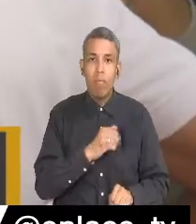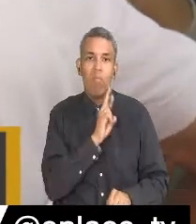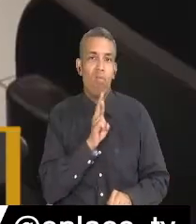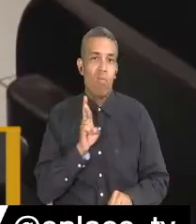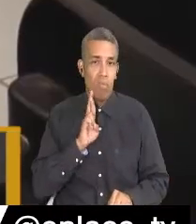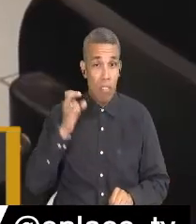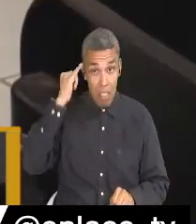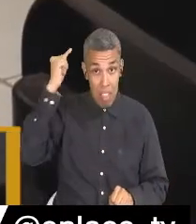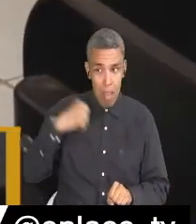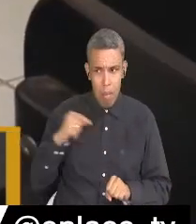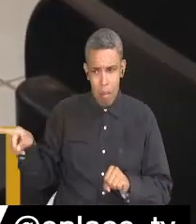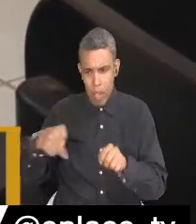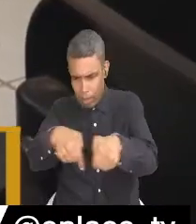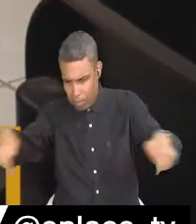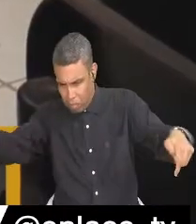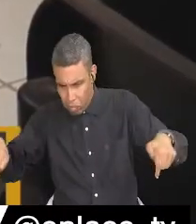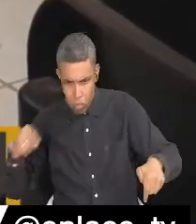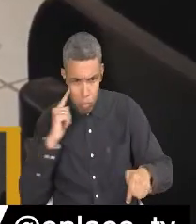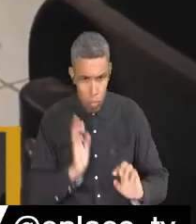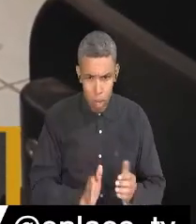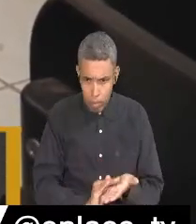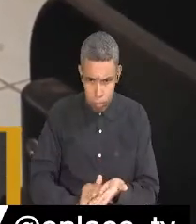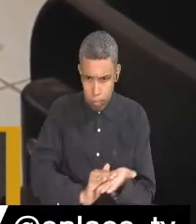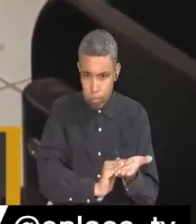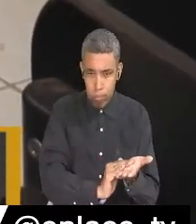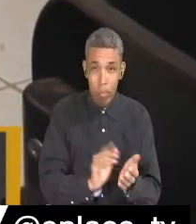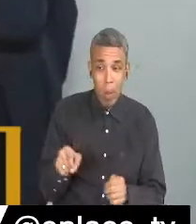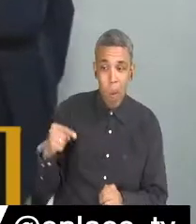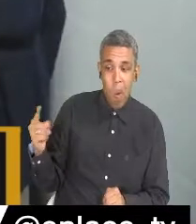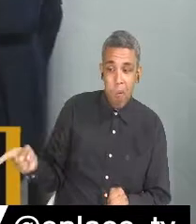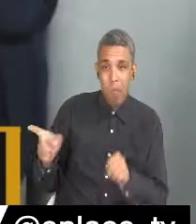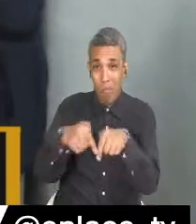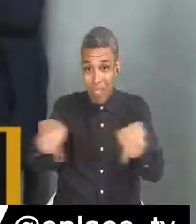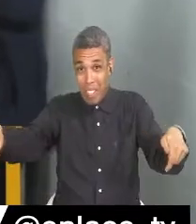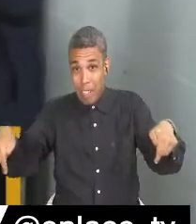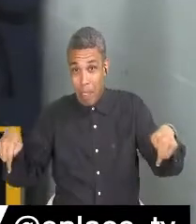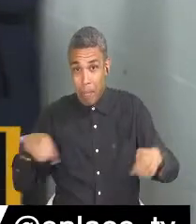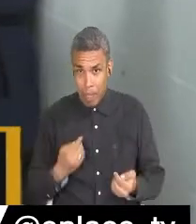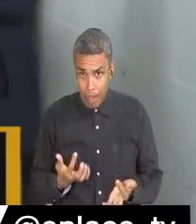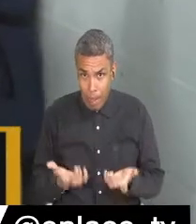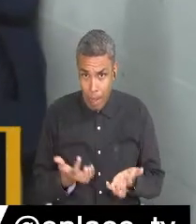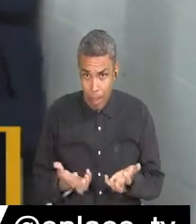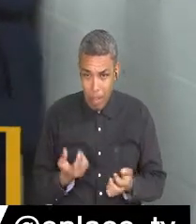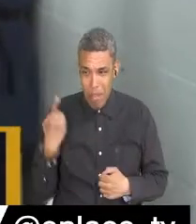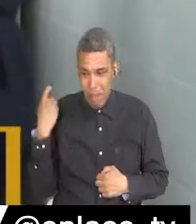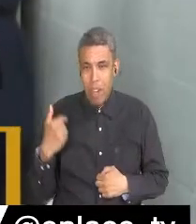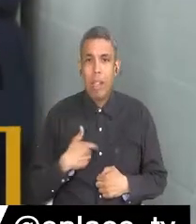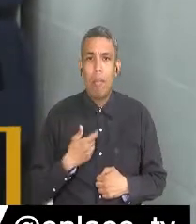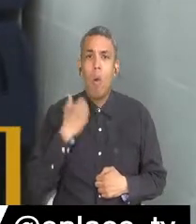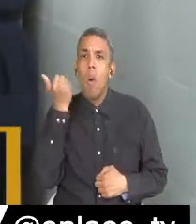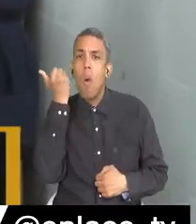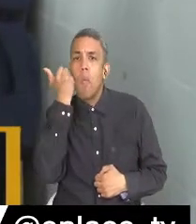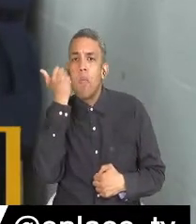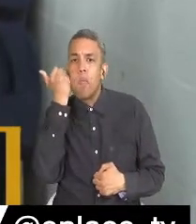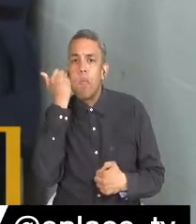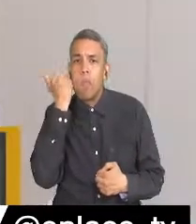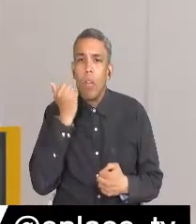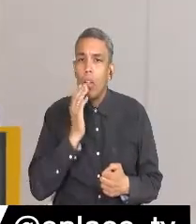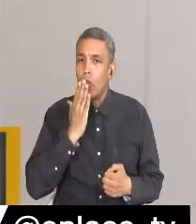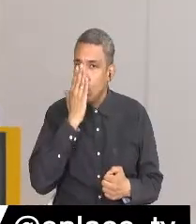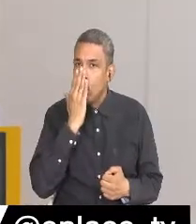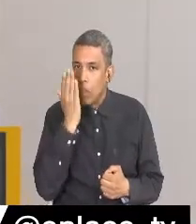cocina sí necesitamos hacer unas adecuaciones, necesitamos revisar el gas, que ya pasamos la licencia para que nos dieran el gas, necesitamos revisar el tema del